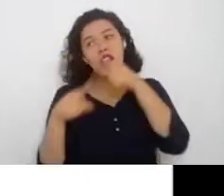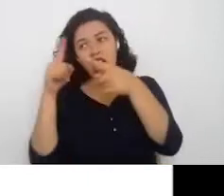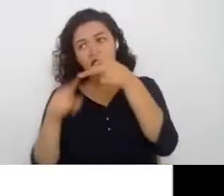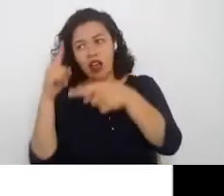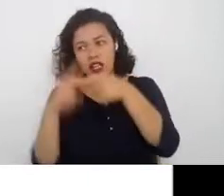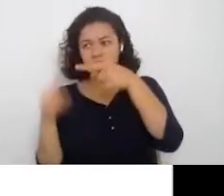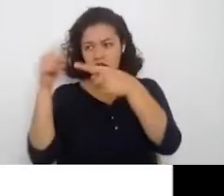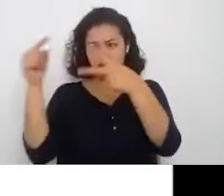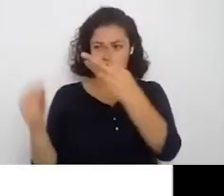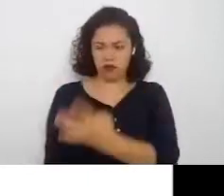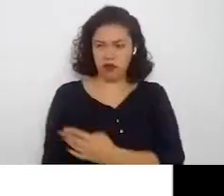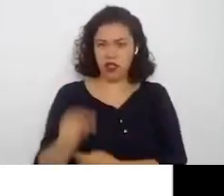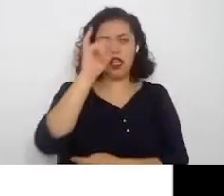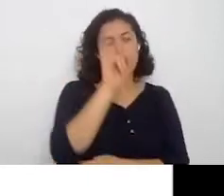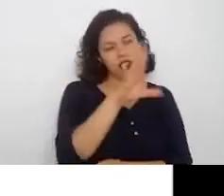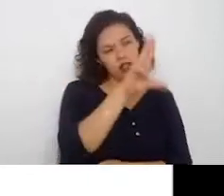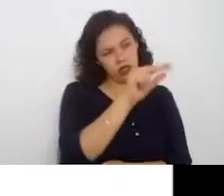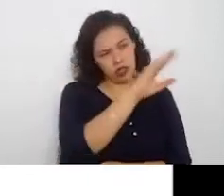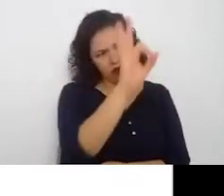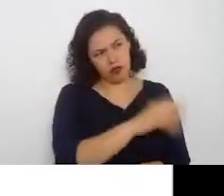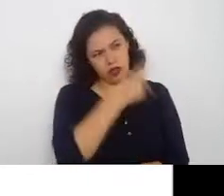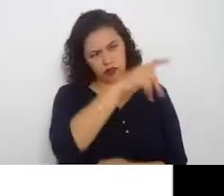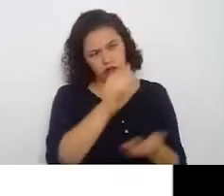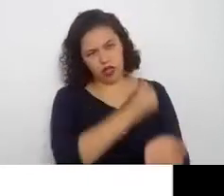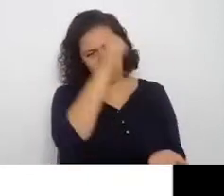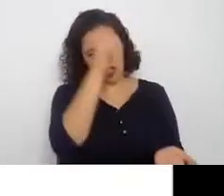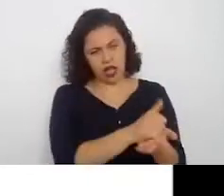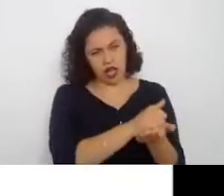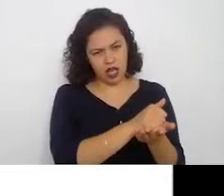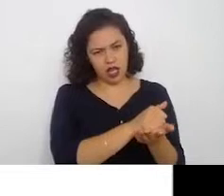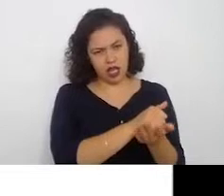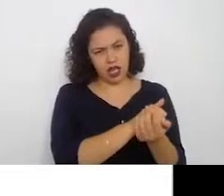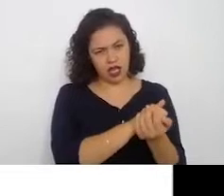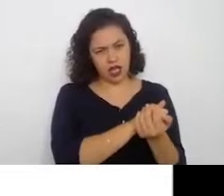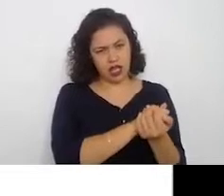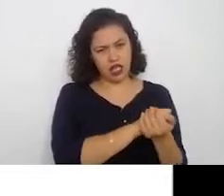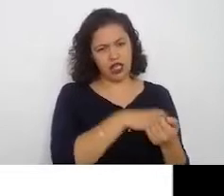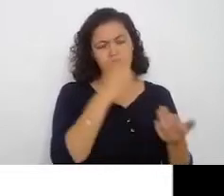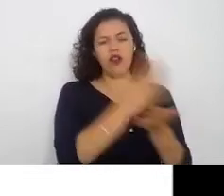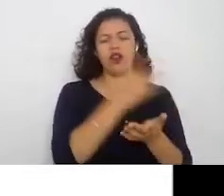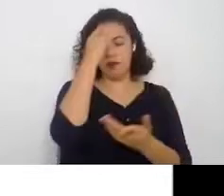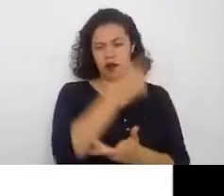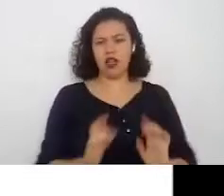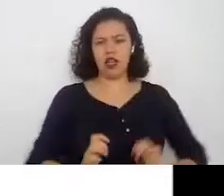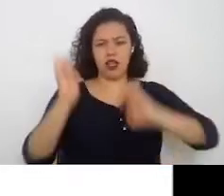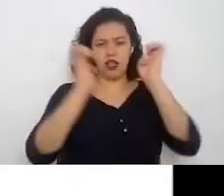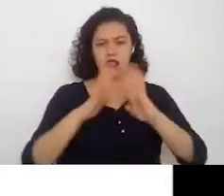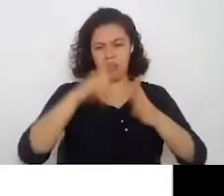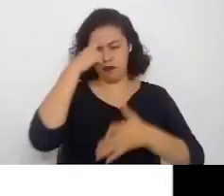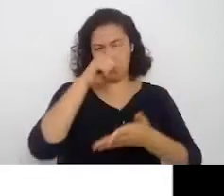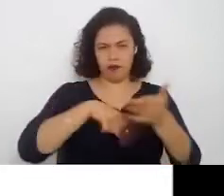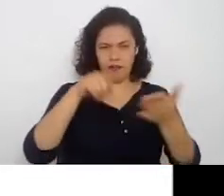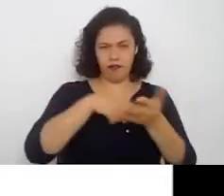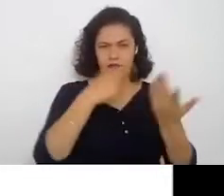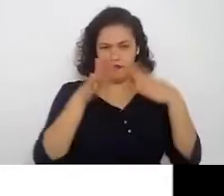sea, sí, les quitaron el 80% de su acta y les dejaron nada más lo relativo al patrimonio y relativo a liquidación. Eso